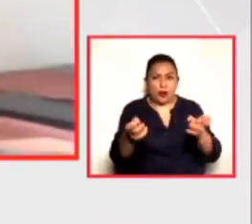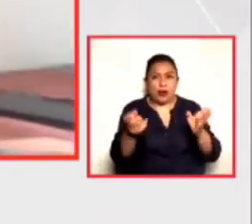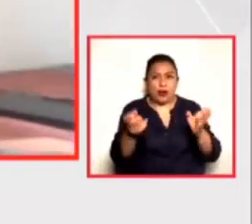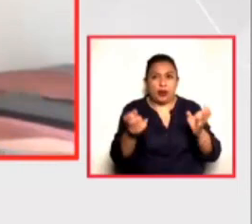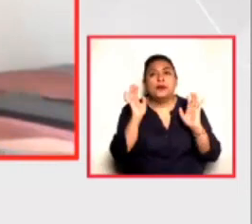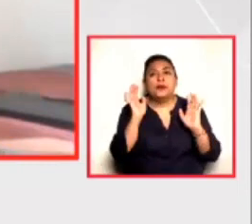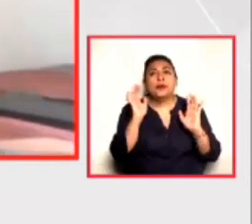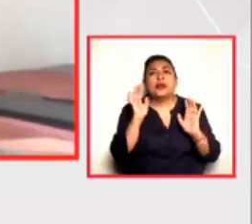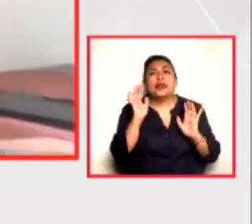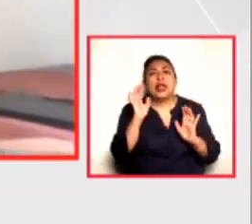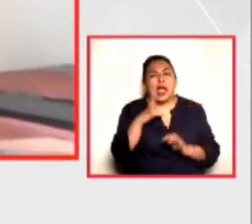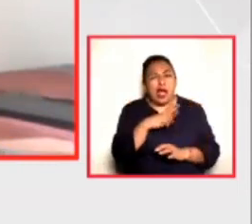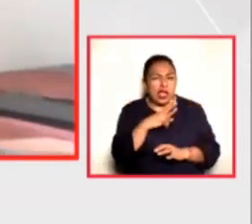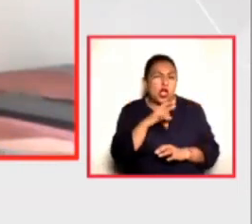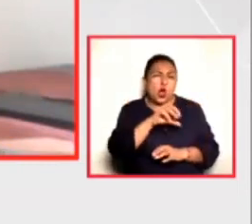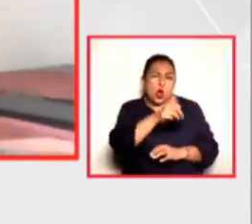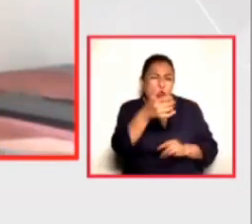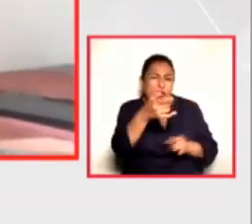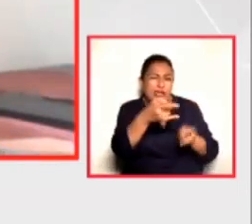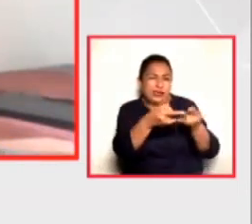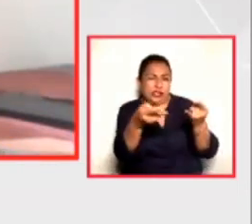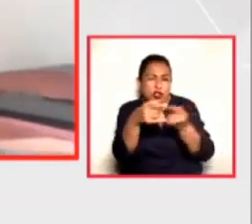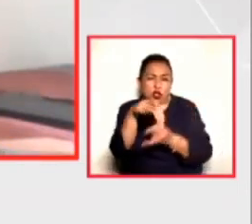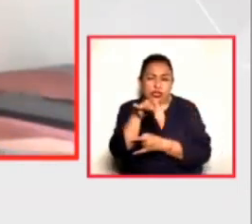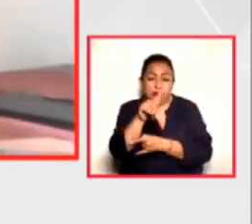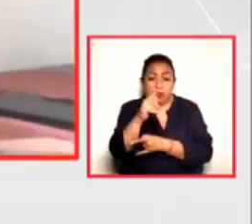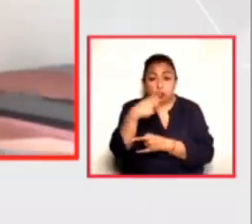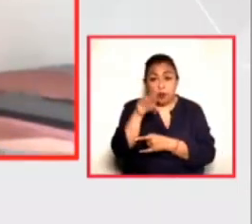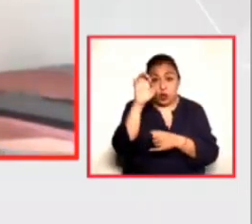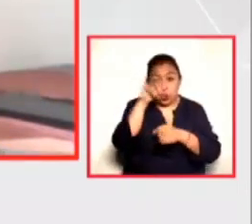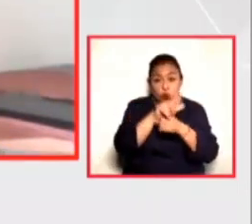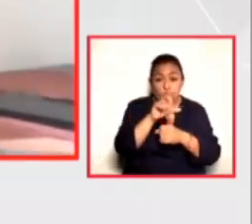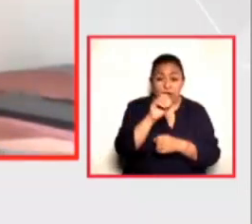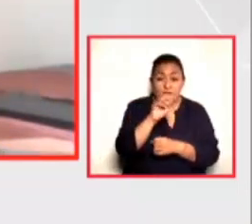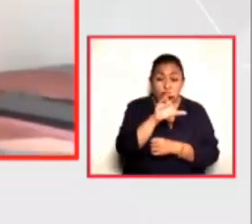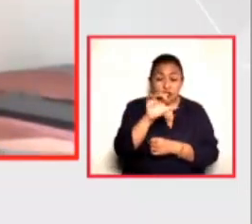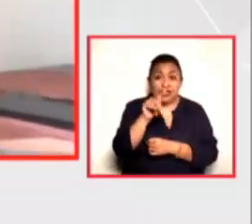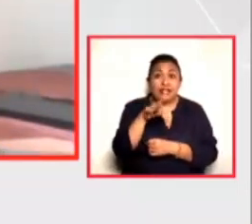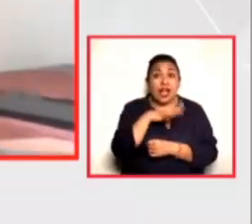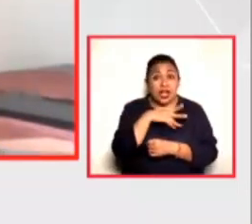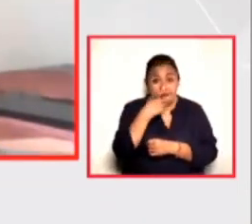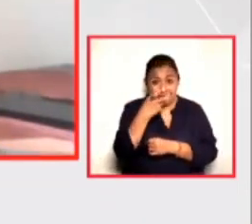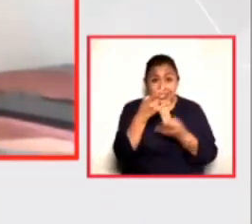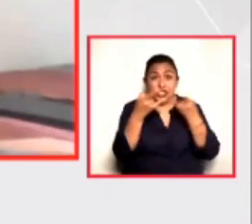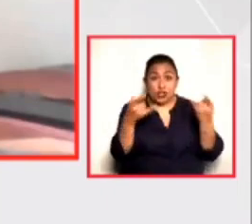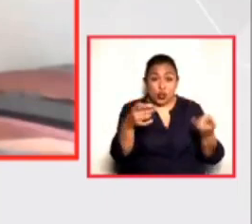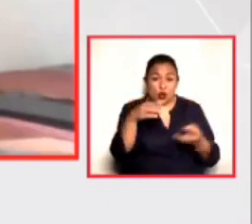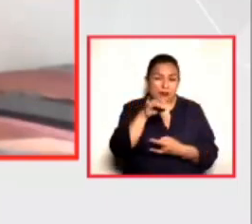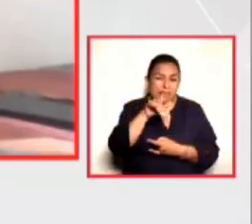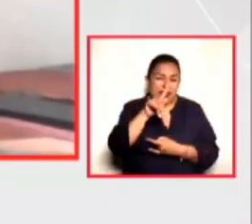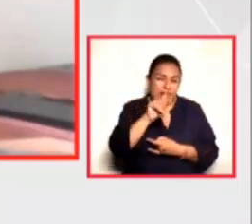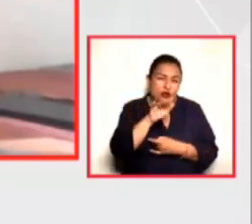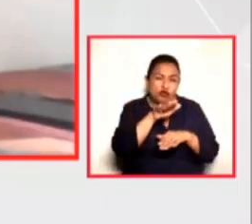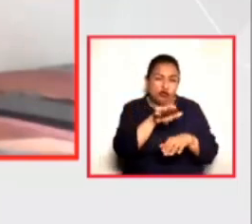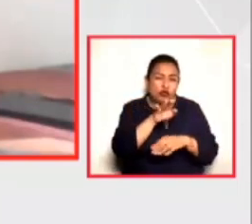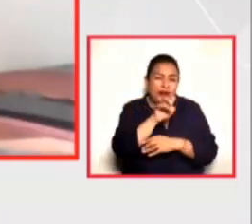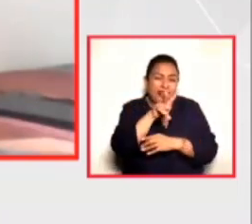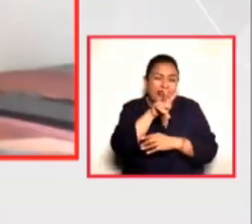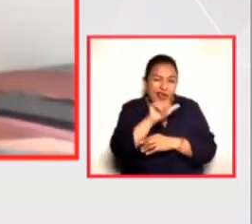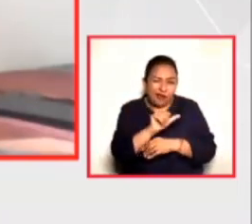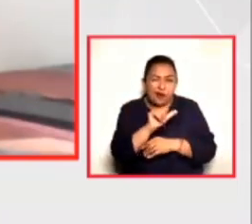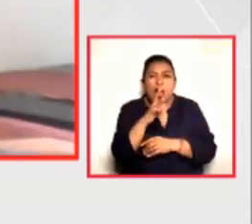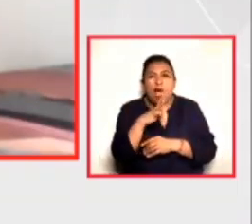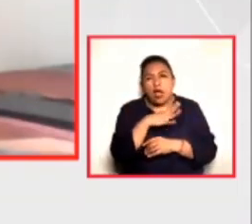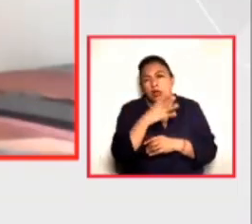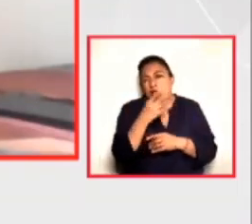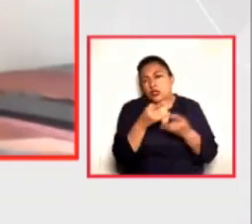hemos tenido otros mitos, pero la cultura occidental tuvo este mito. Y es un mito que ha generado, como ocurre en la historia que nos